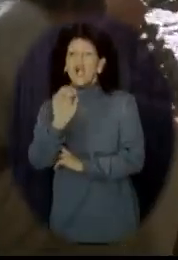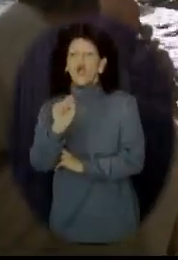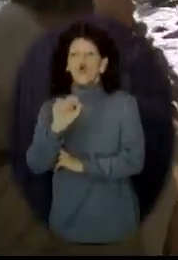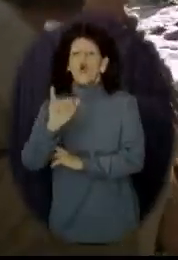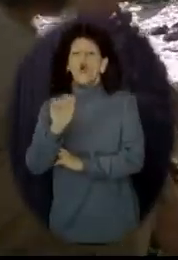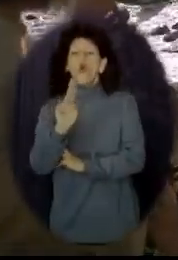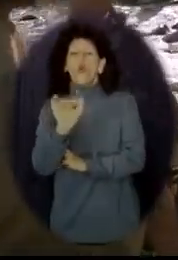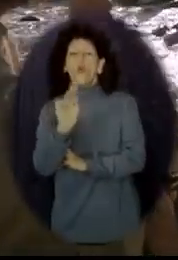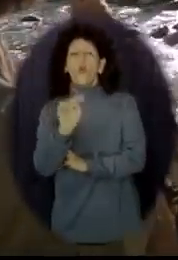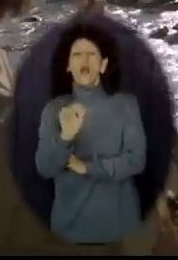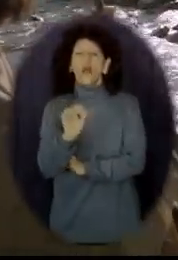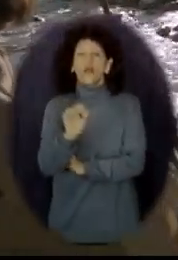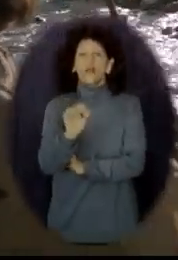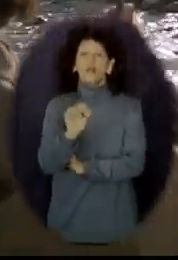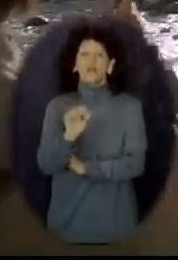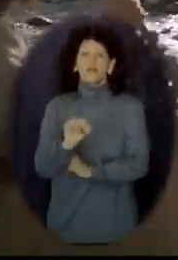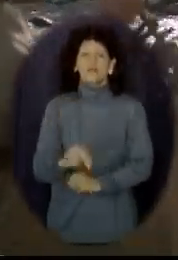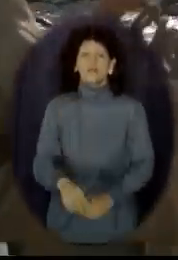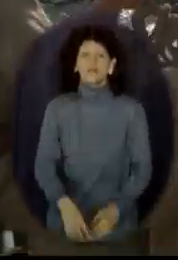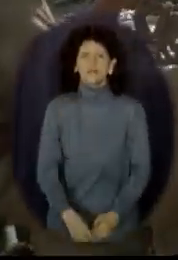¡Santiago! ¡Juan!